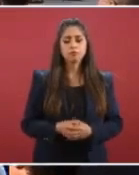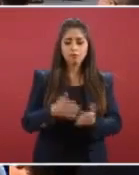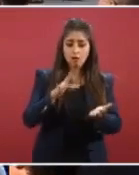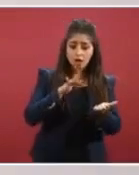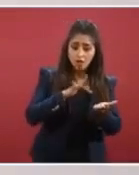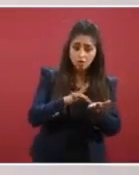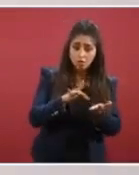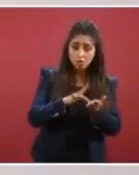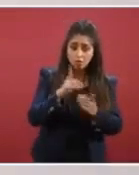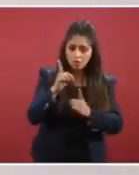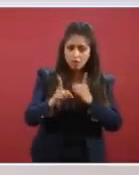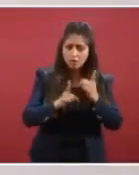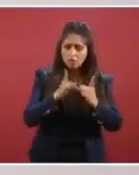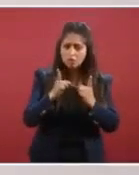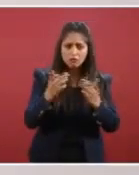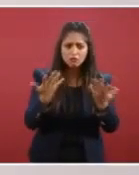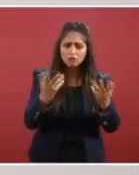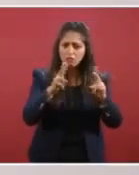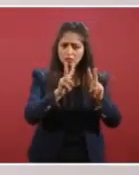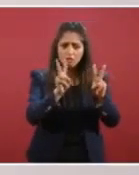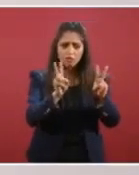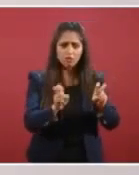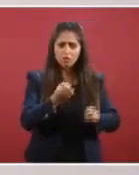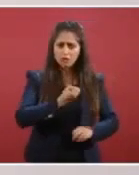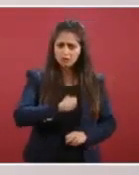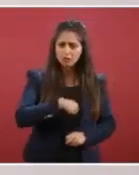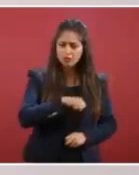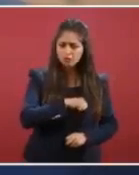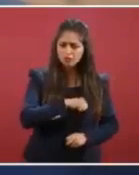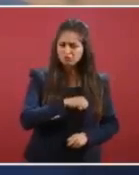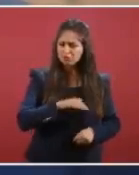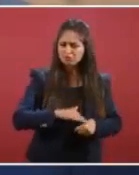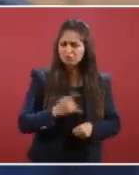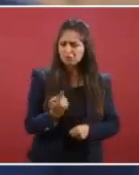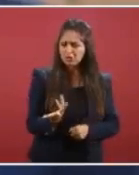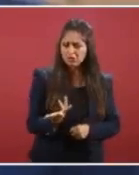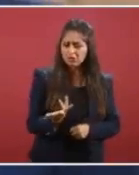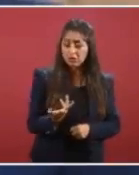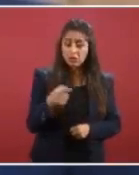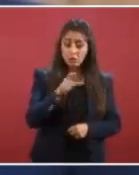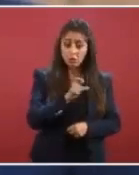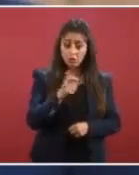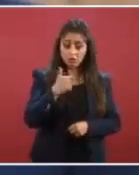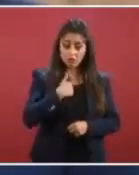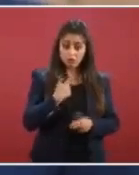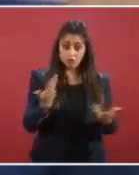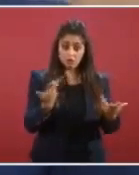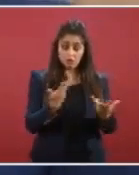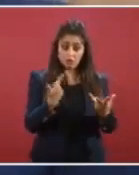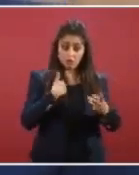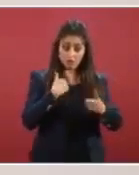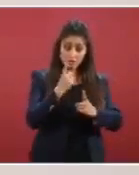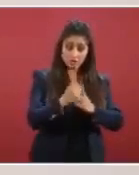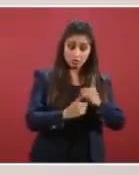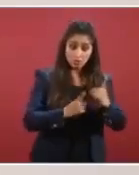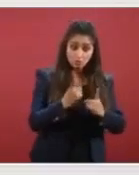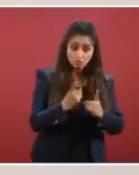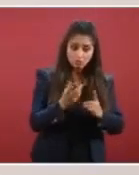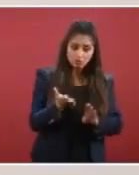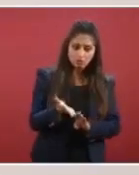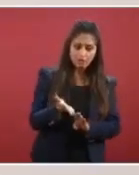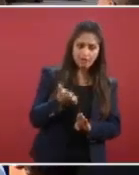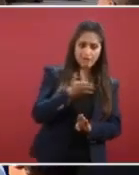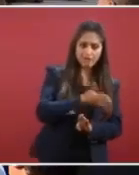porque el hacer deporte equivale a la medicina preventiva.